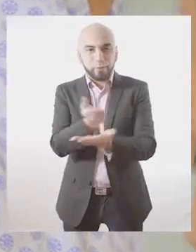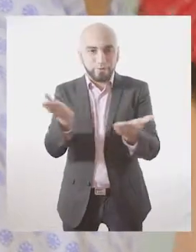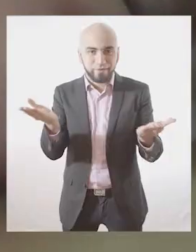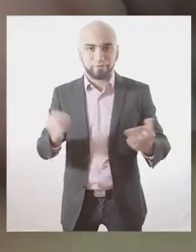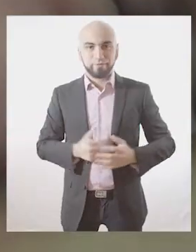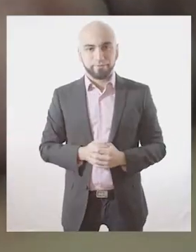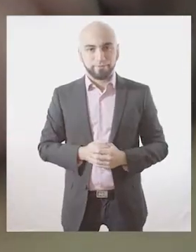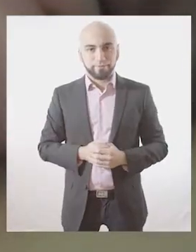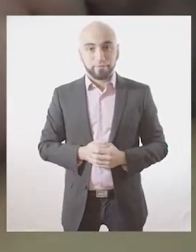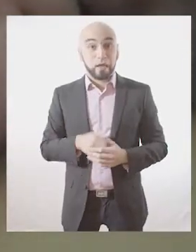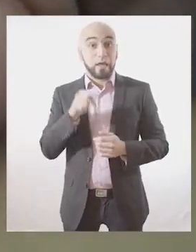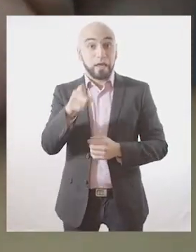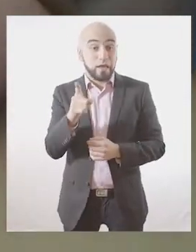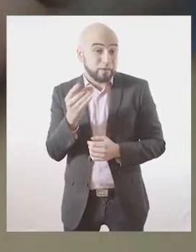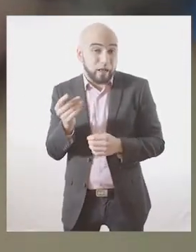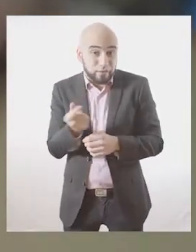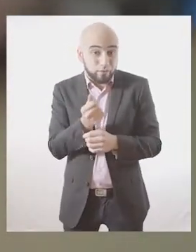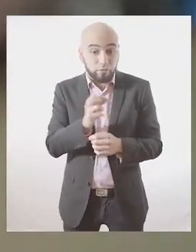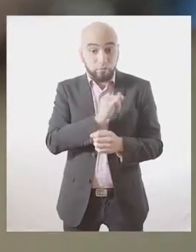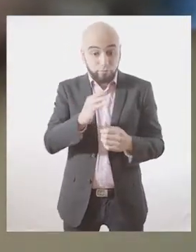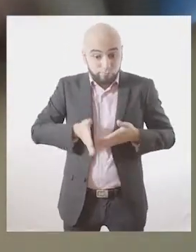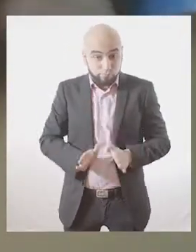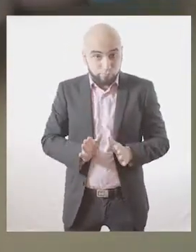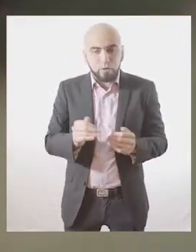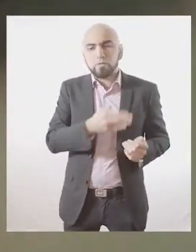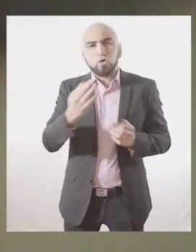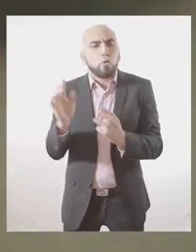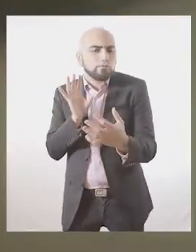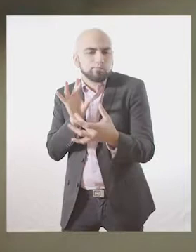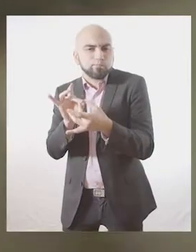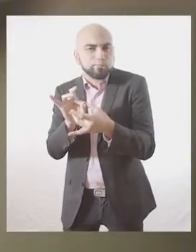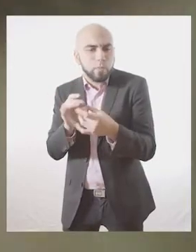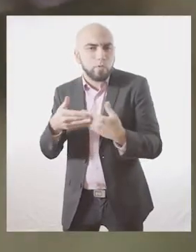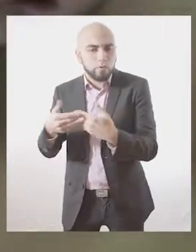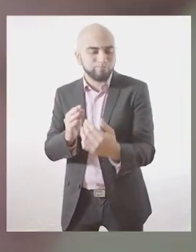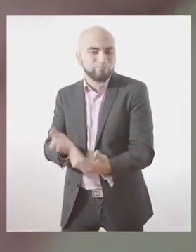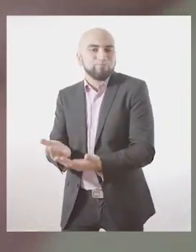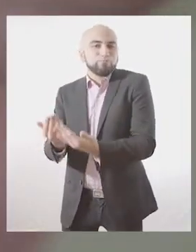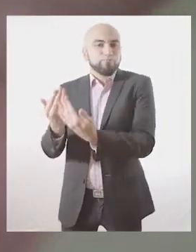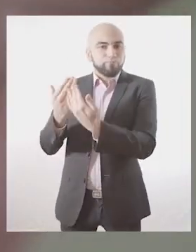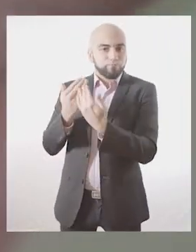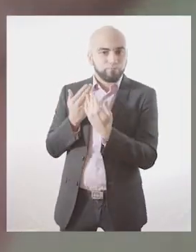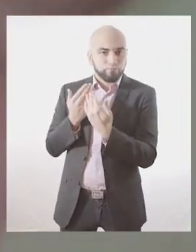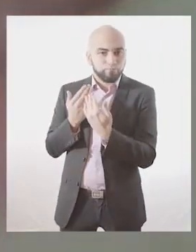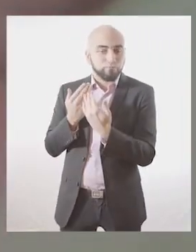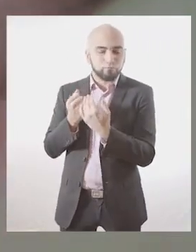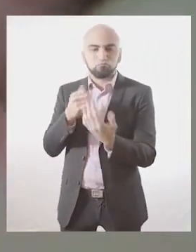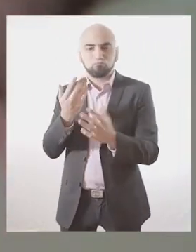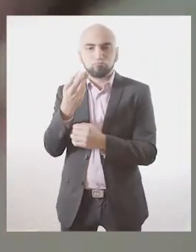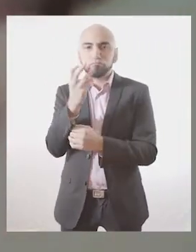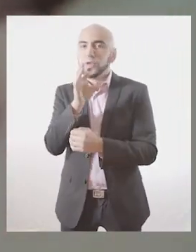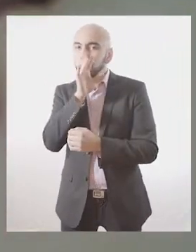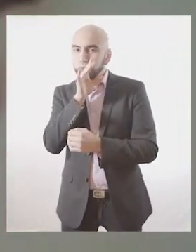ustedes. Inmediatamente después del parto, se realiza el contacto piel a piel con tu guagua sobre tu pecho por lo